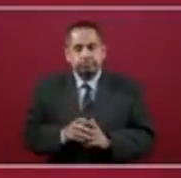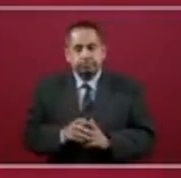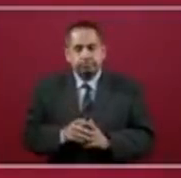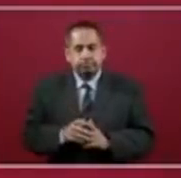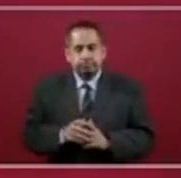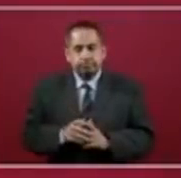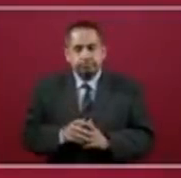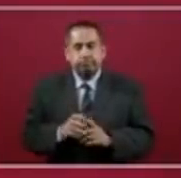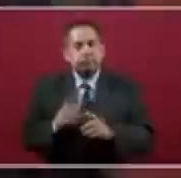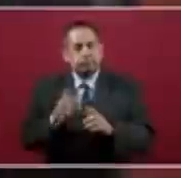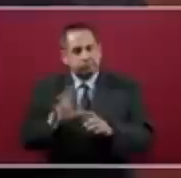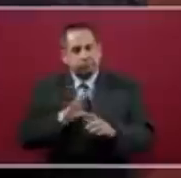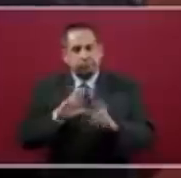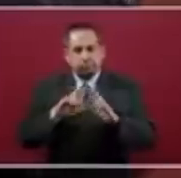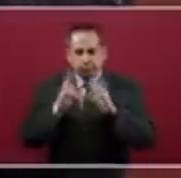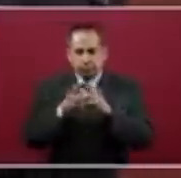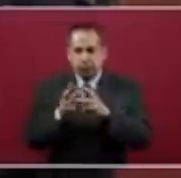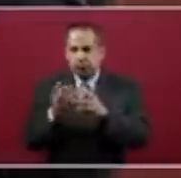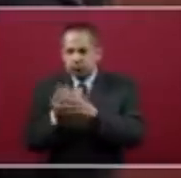ir haciendo reuniones